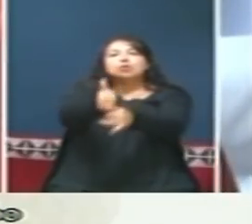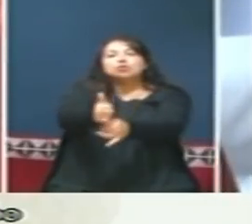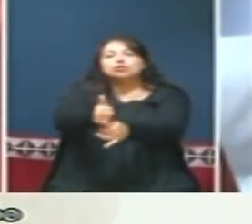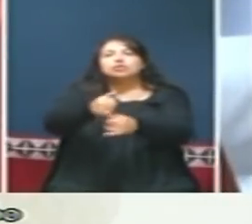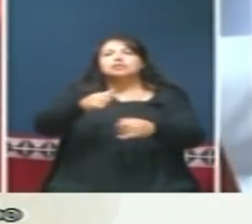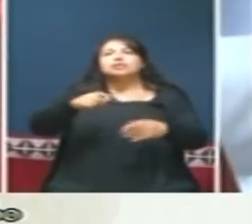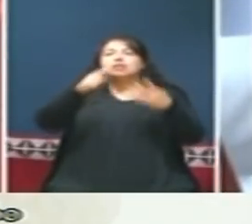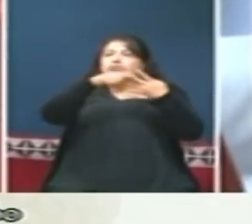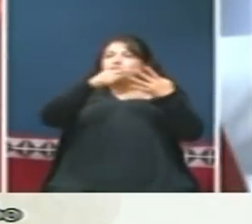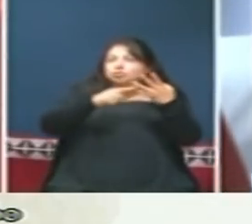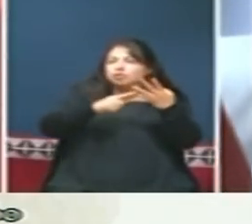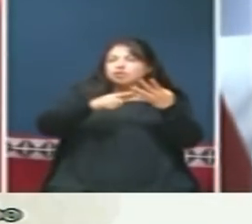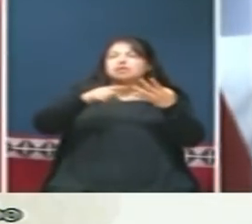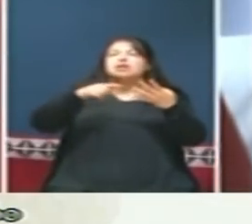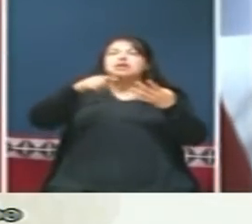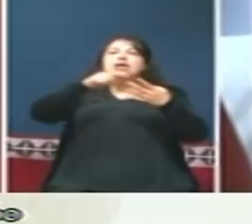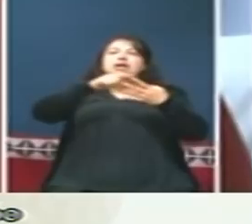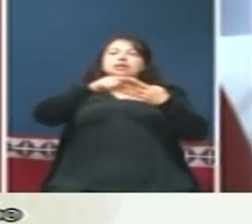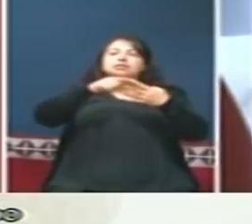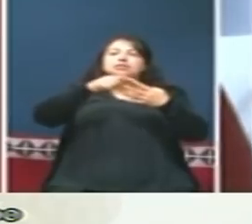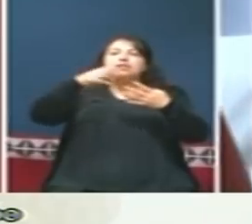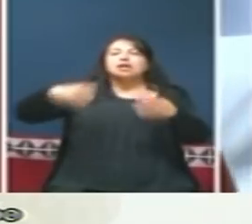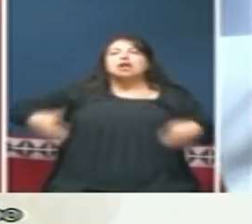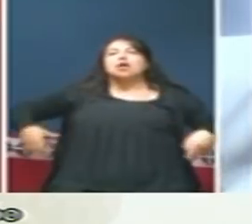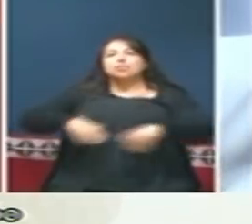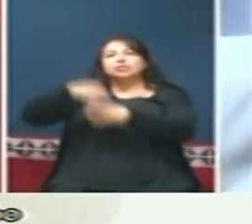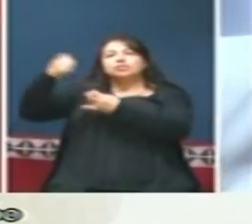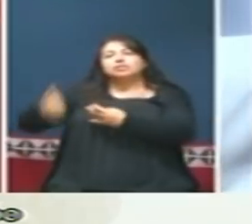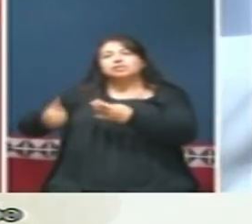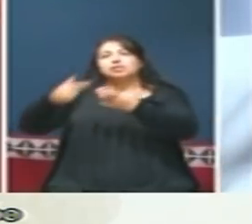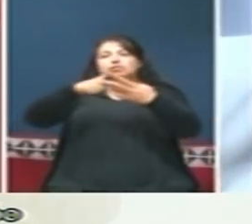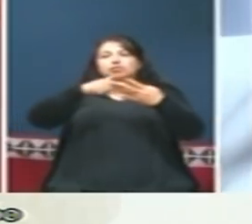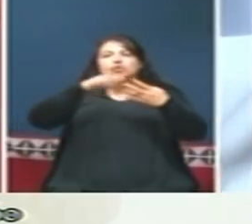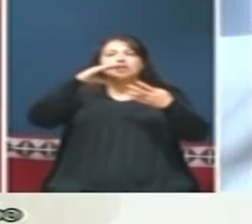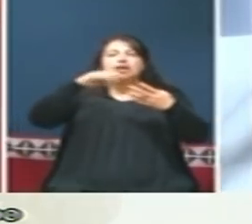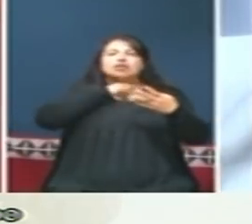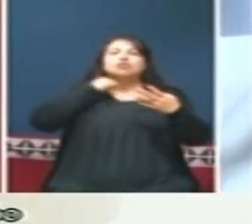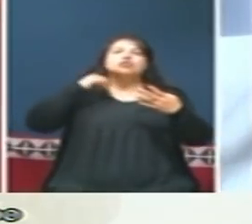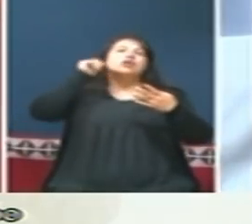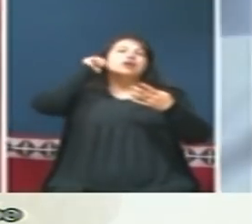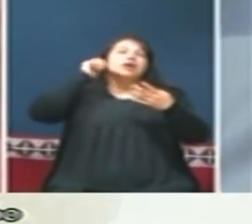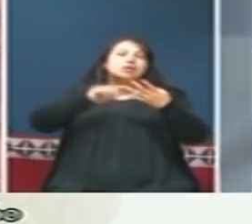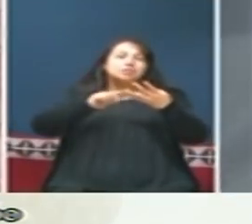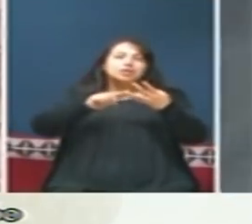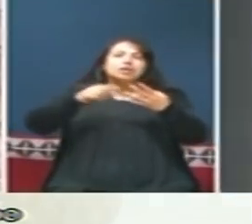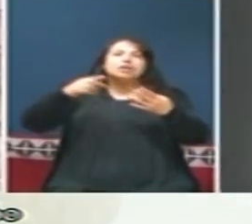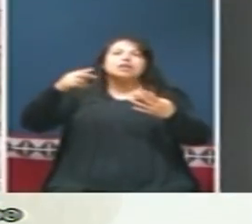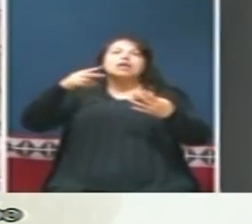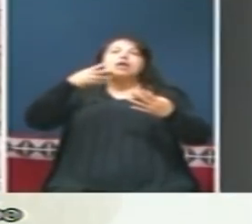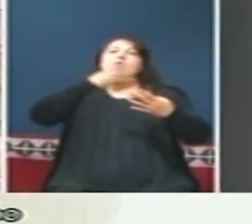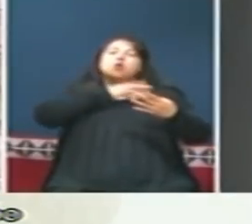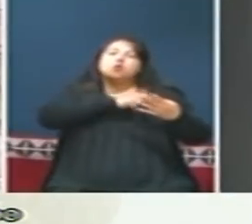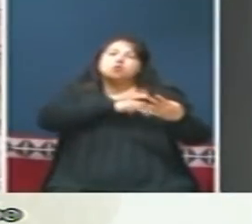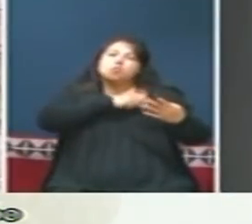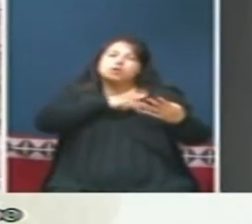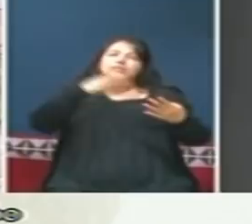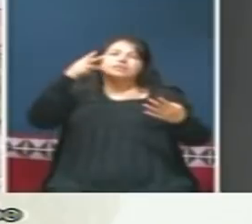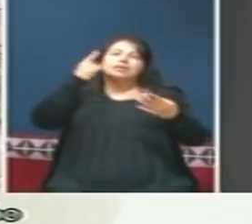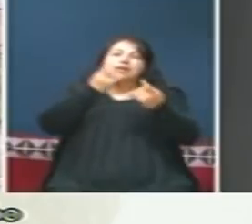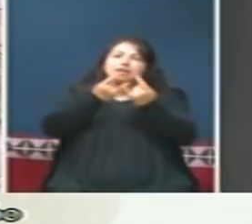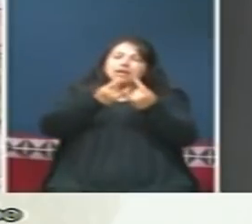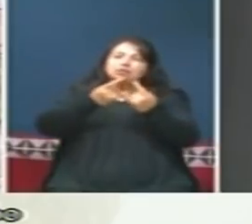Gabriel José, Carlos de Dios, Wenceslao y cuantos vivieron en tu amistad a través